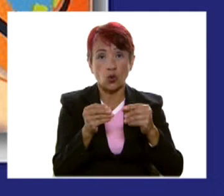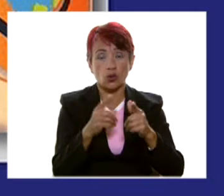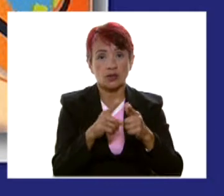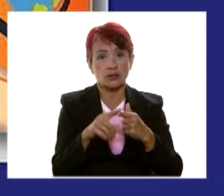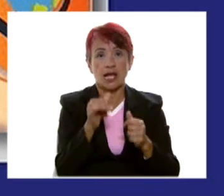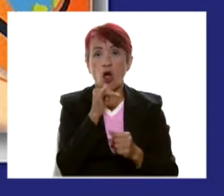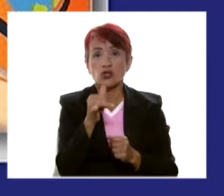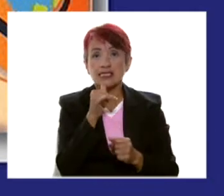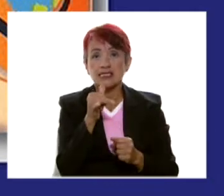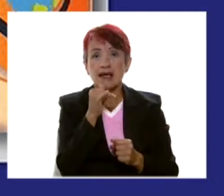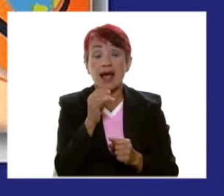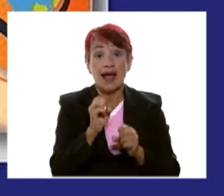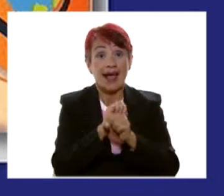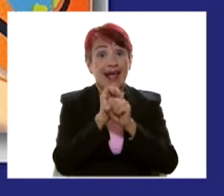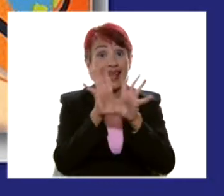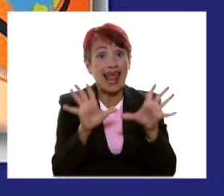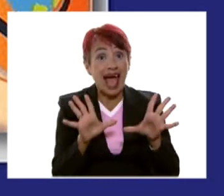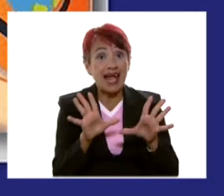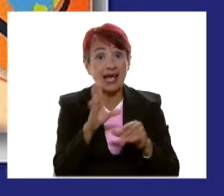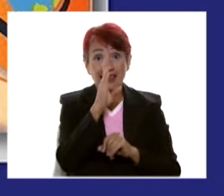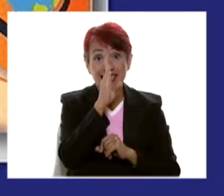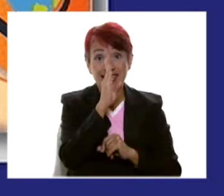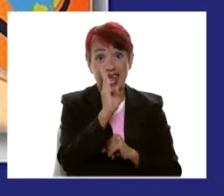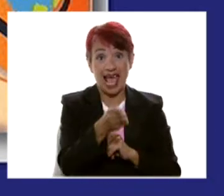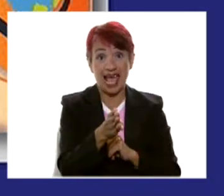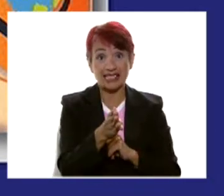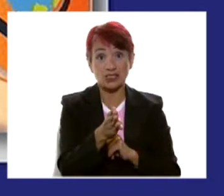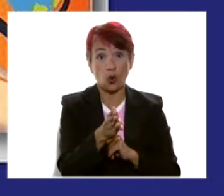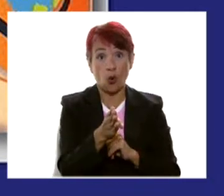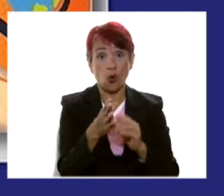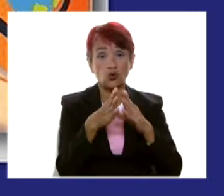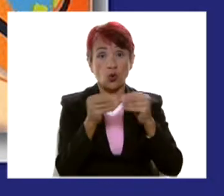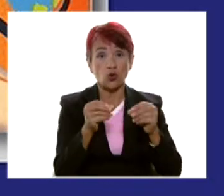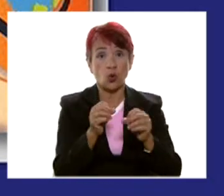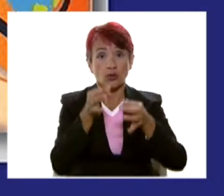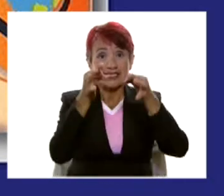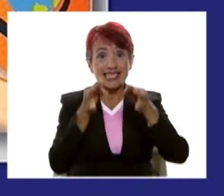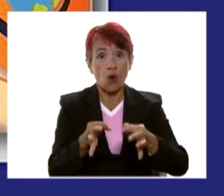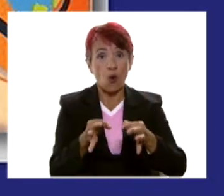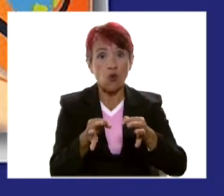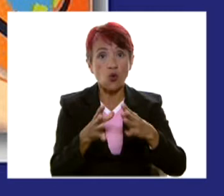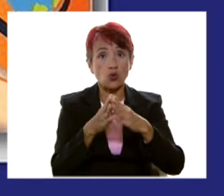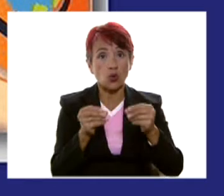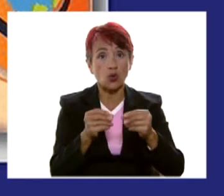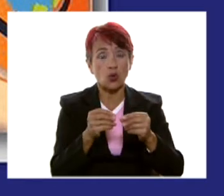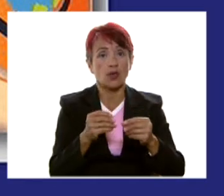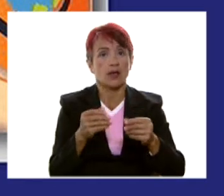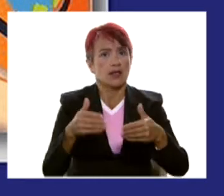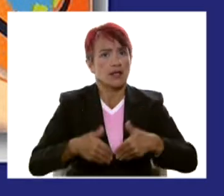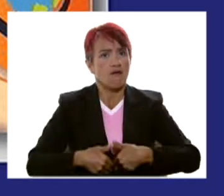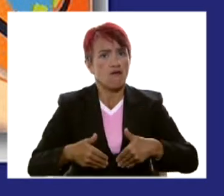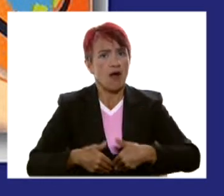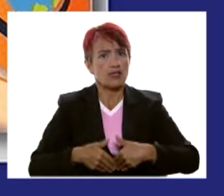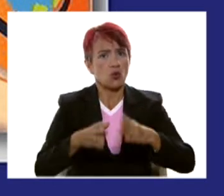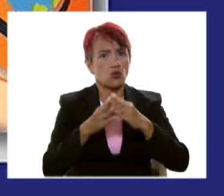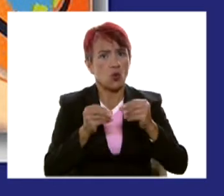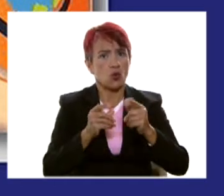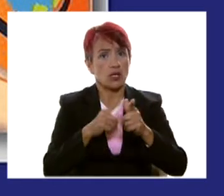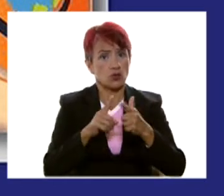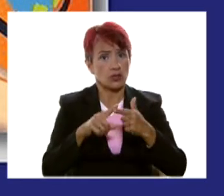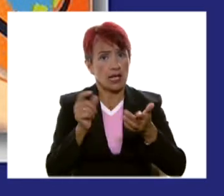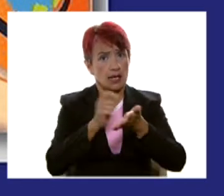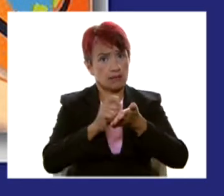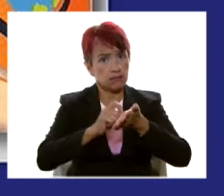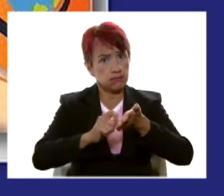la noticia debe ser clara, sencilla y necesitamos que el lector entienda lo que queremos contar sin gran esfuerzo. Por lo tanto, el escritor